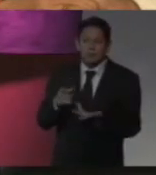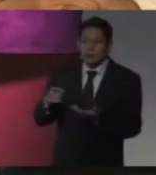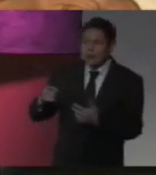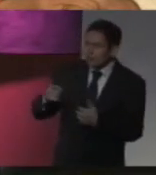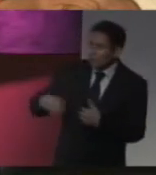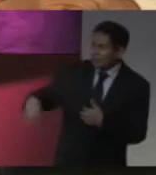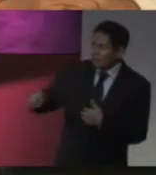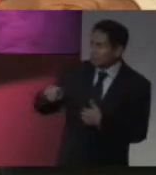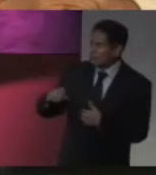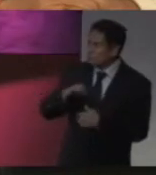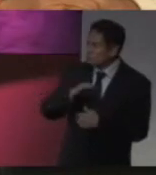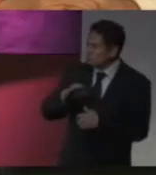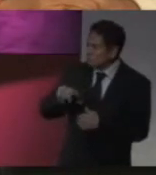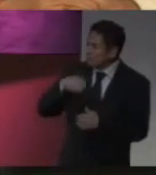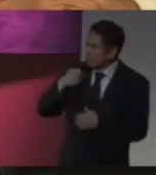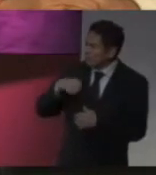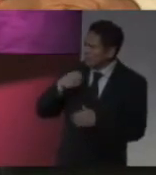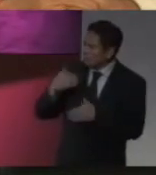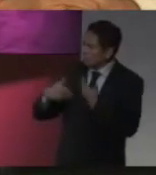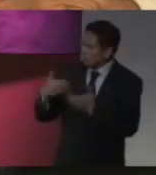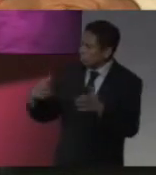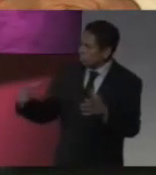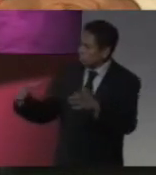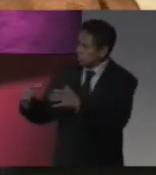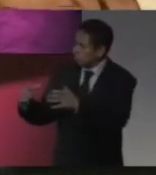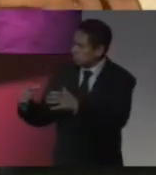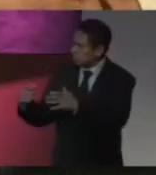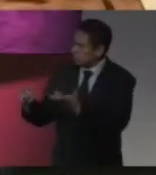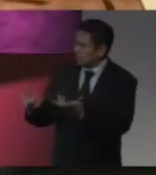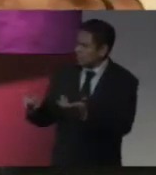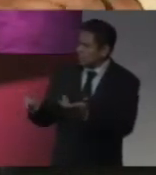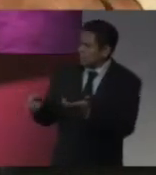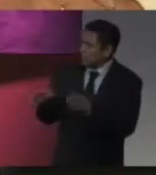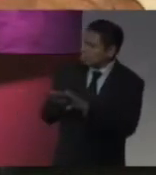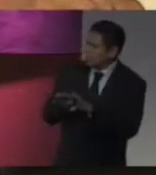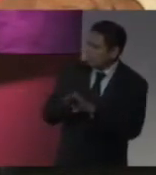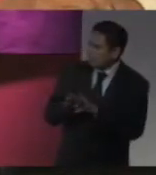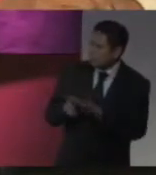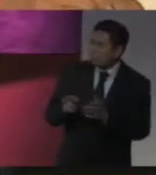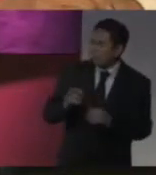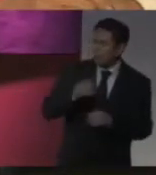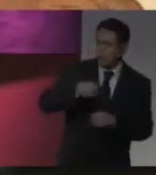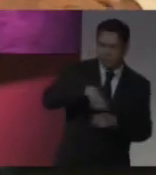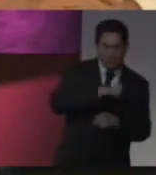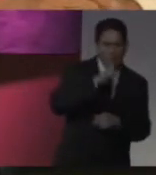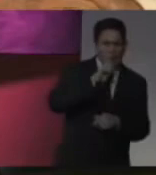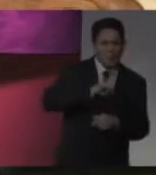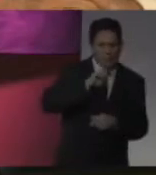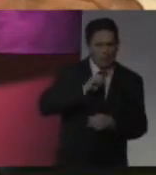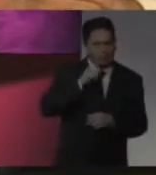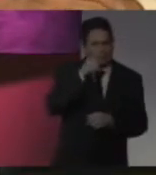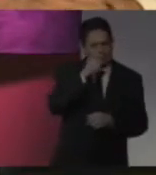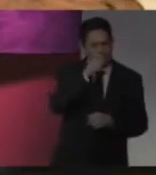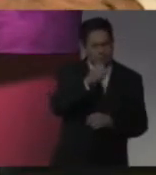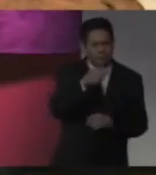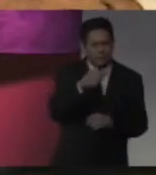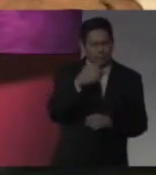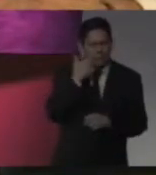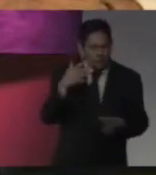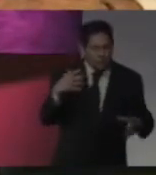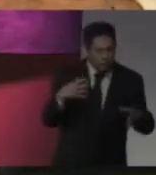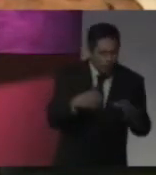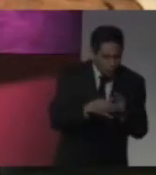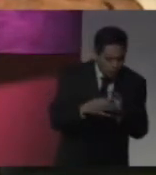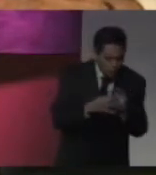han logrado más rápido que nosotras? Estoy hablando del feminismo. ¿Cómo han logrado lo que yo me proponía